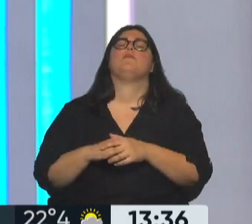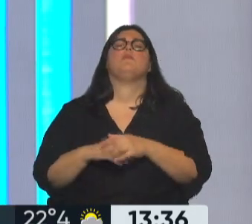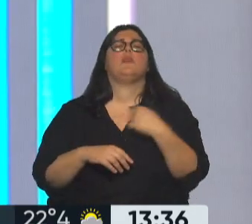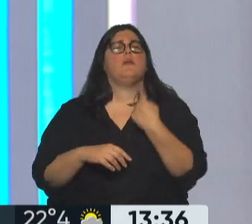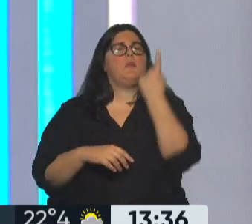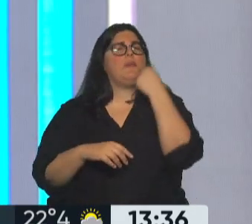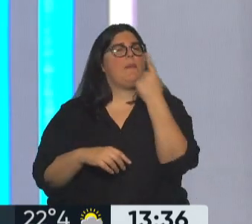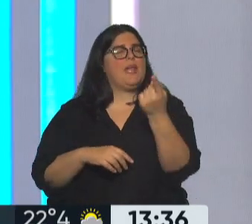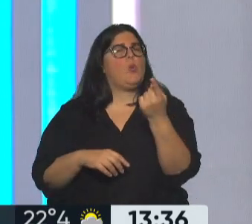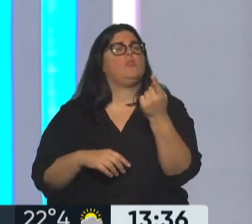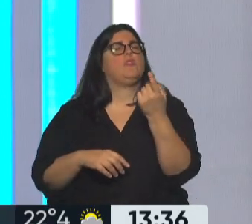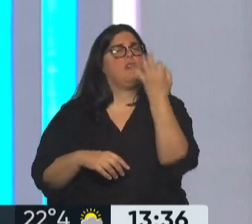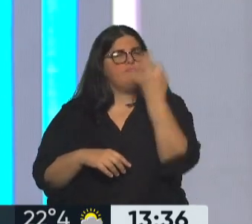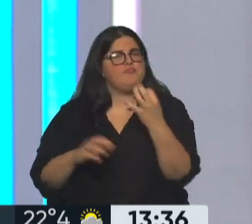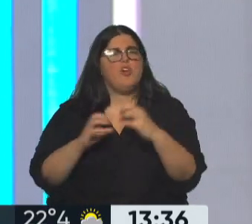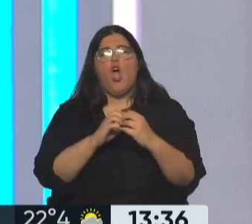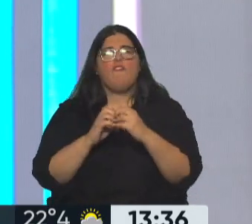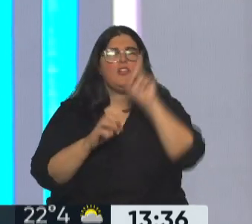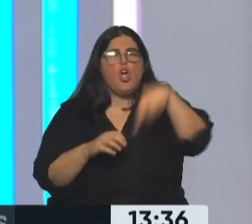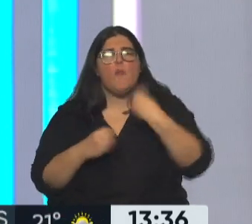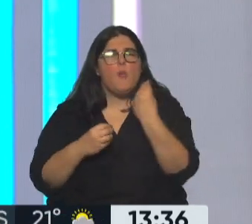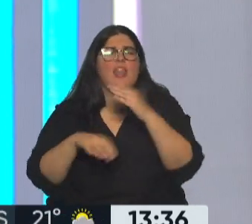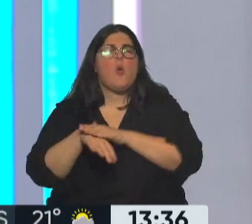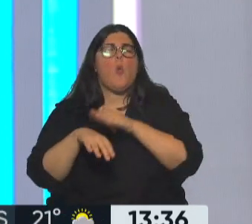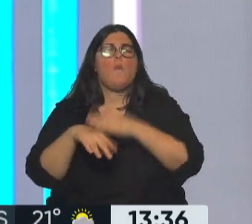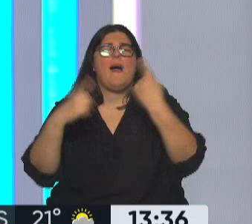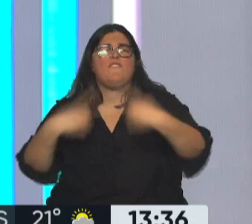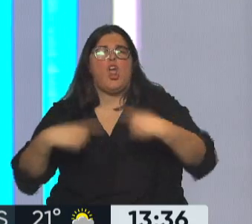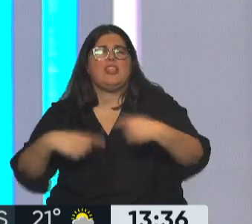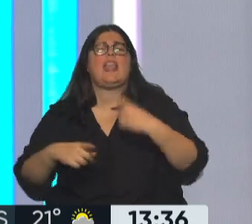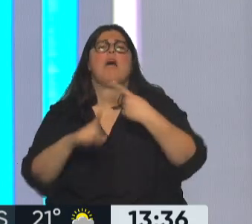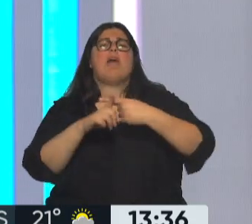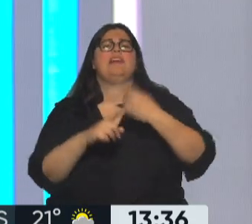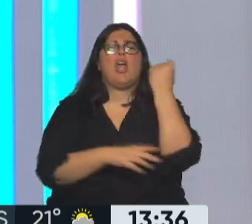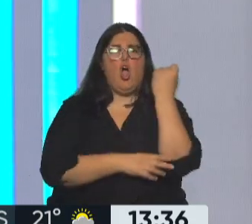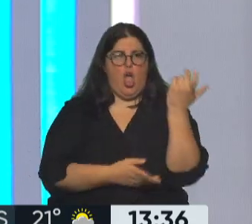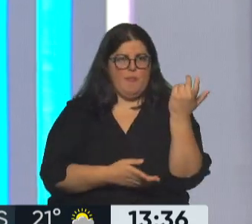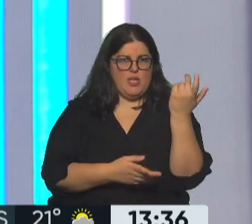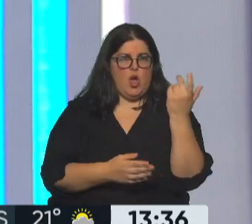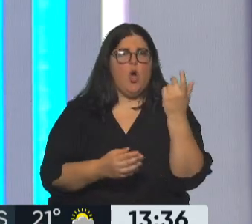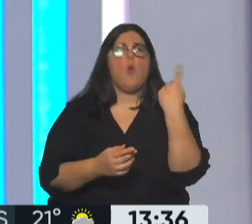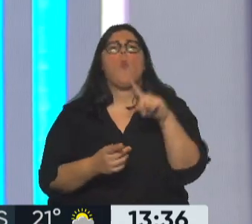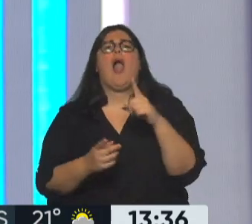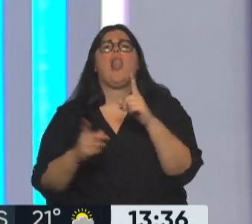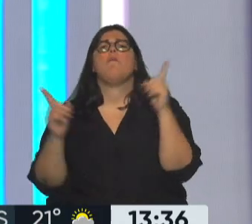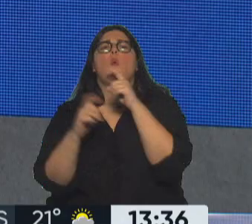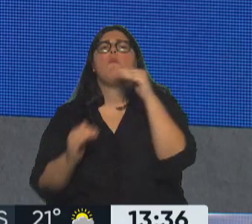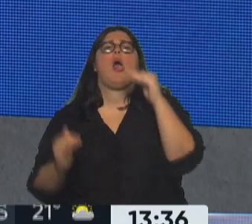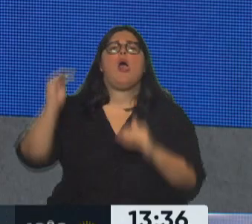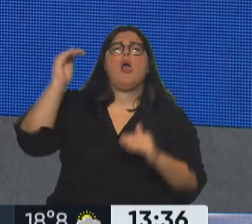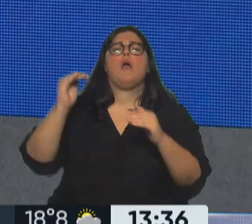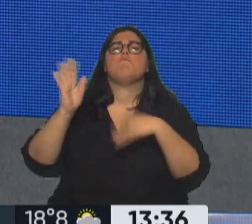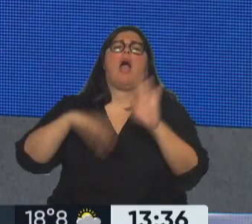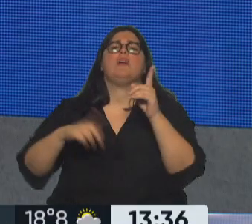que tiene que ver con lo fronterizo, pero también con lo económico. ¿Uno supera al otro o los dos van por el mismo carril? Bueno,